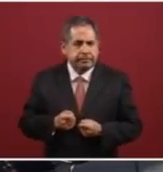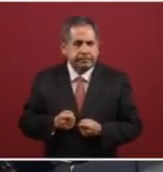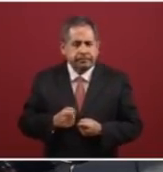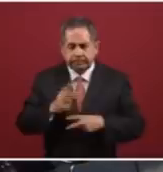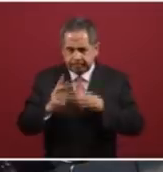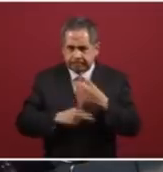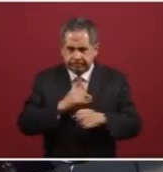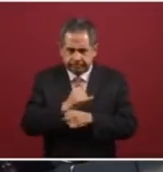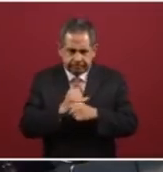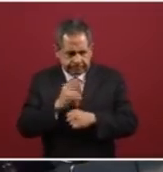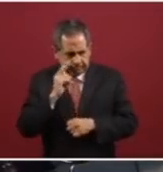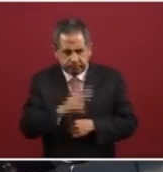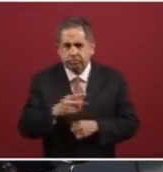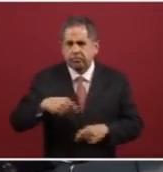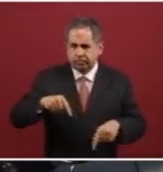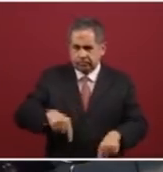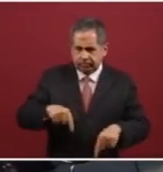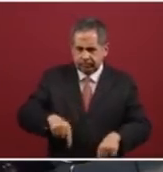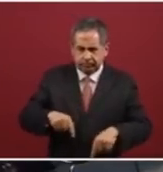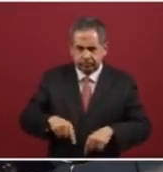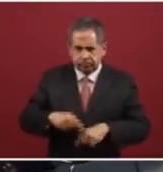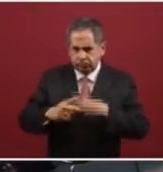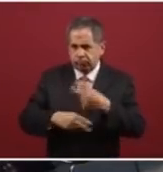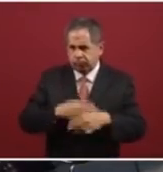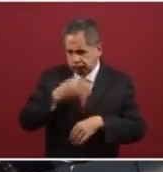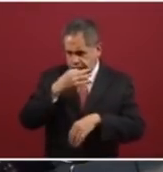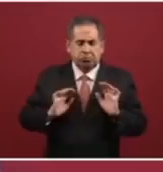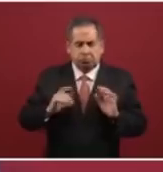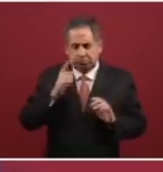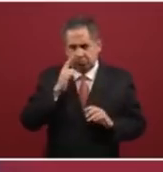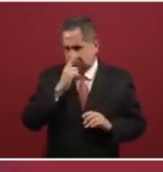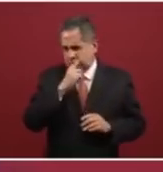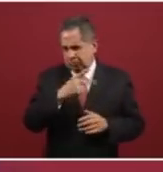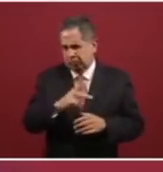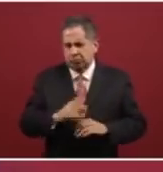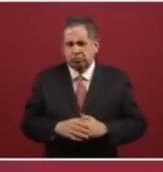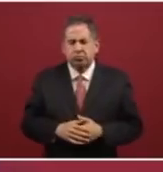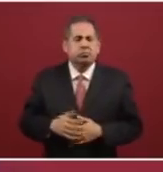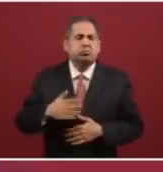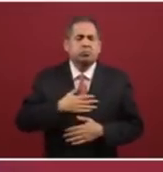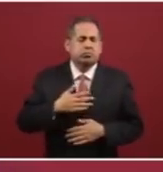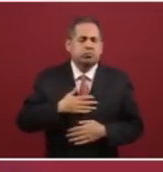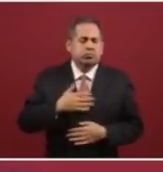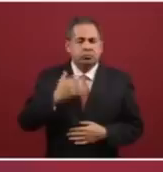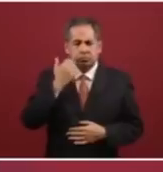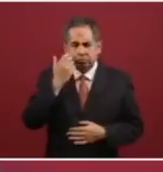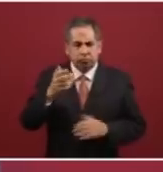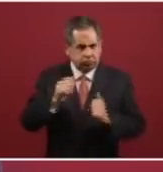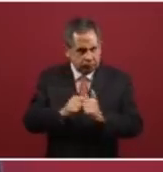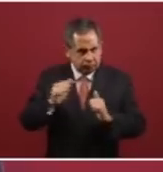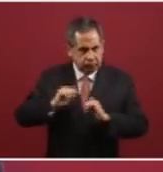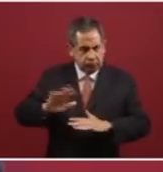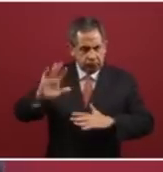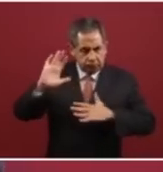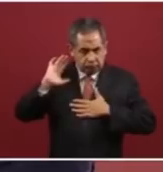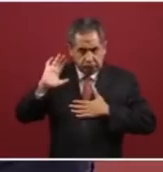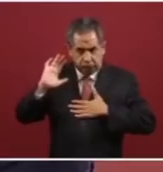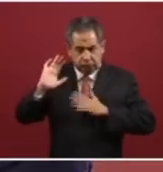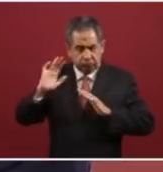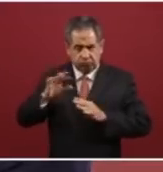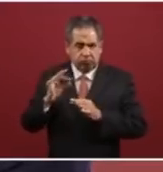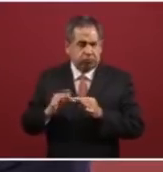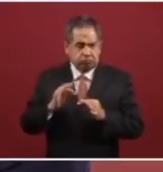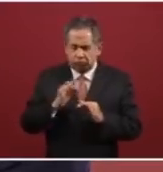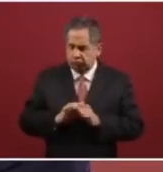y será el poder legislativo el que resolverá este asunto lo que nosotros tenemos como compromiso y para eso no hace